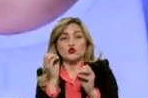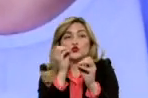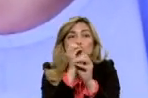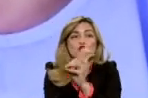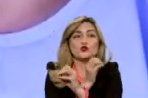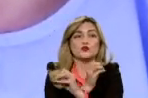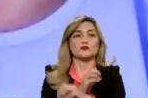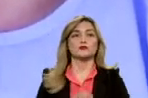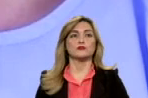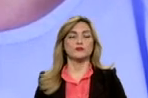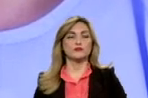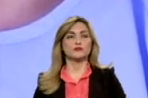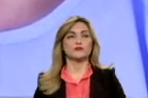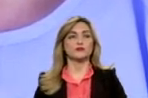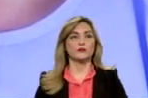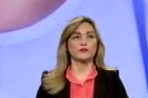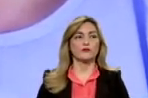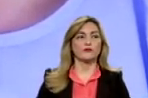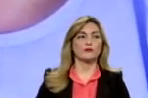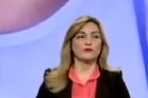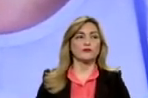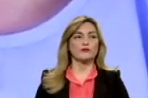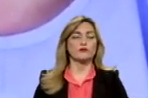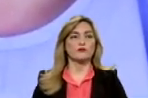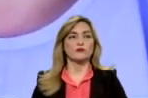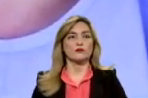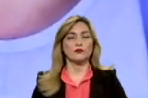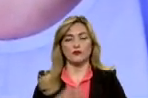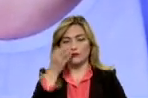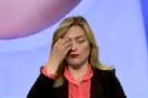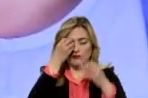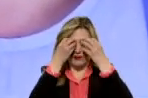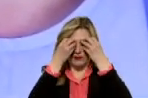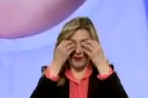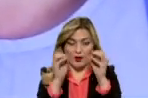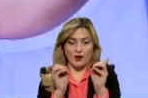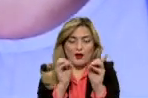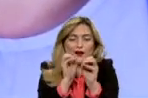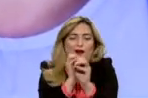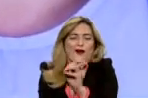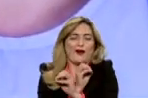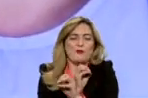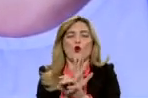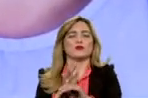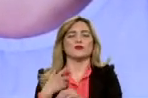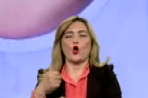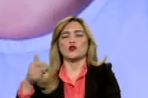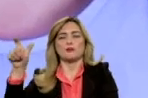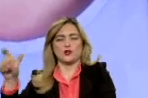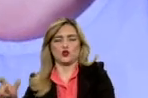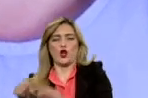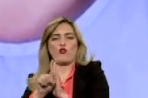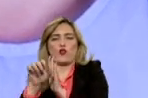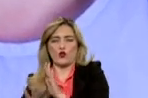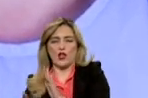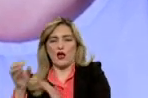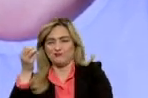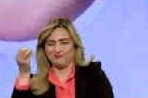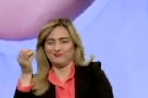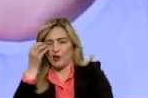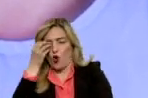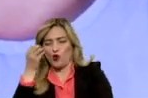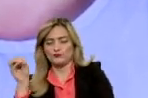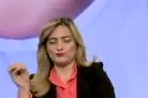de esta cirugía, pues es que mi capacidad, pues para poder ver sea mejor, ¿no? Pues mi capacidad, pues para ver es un